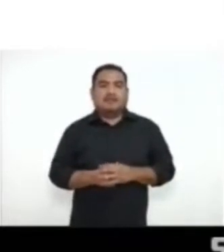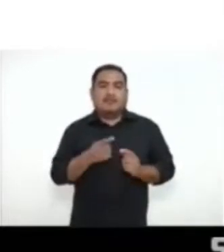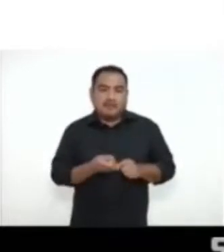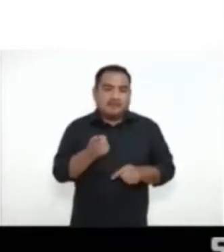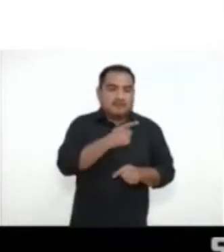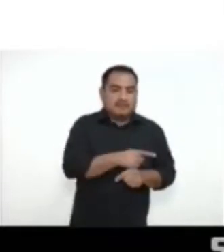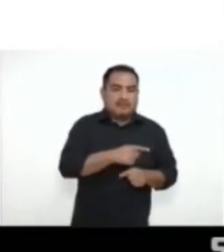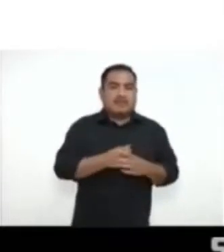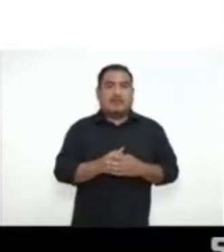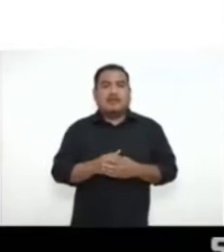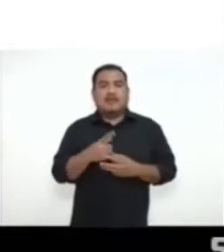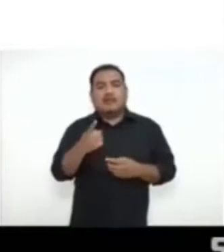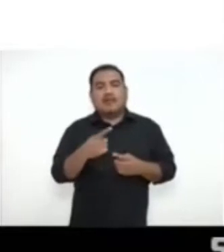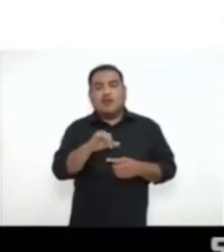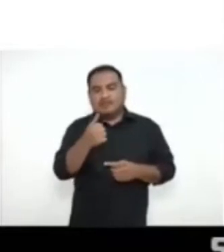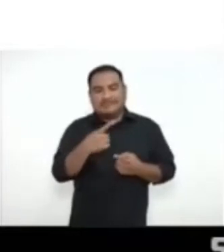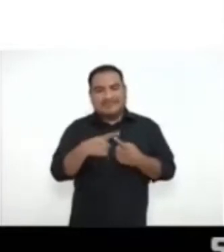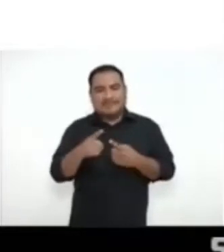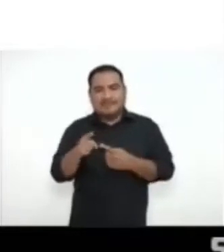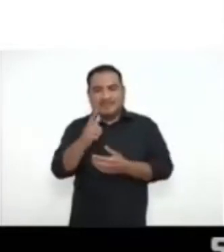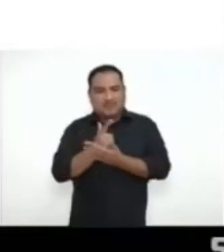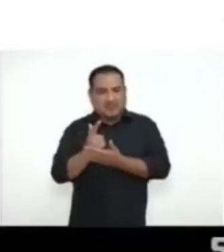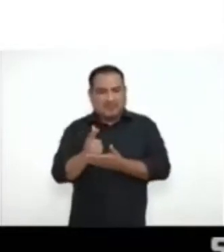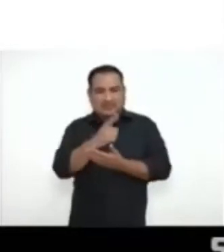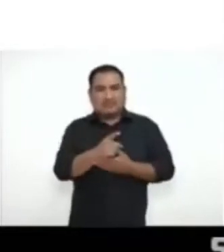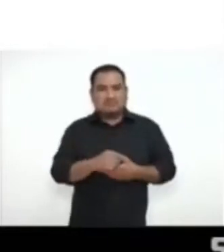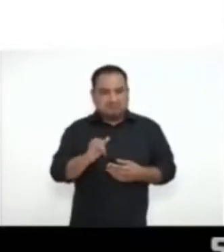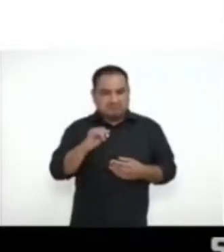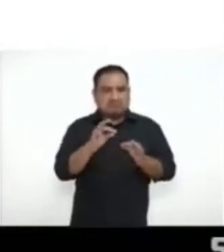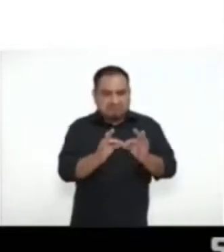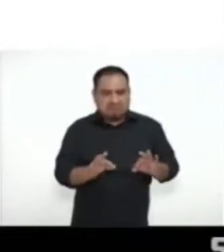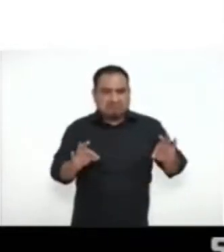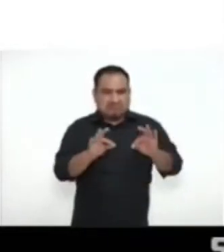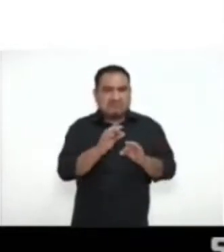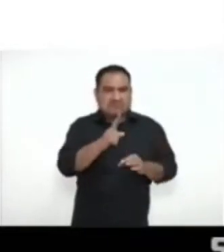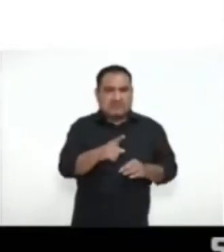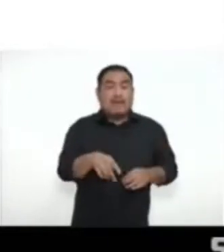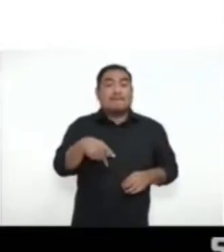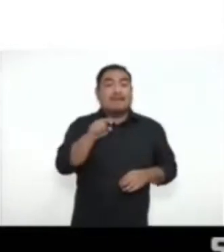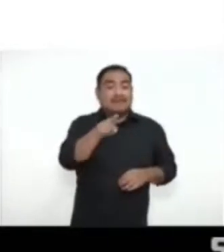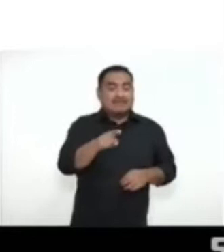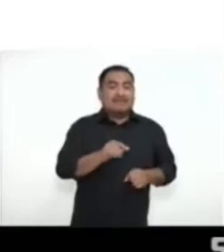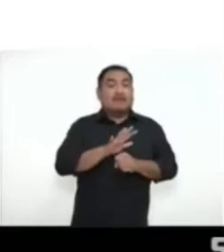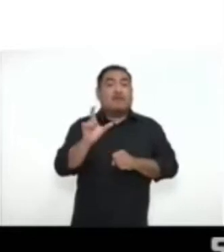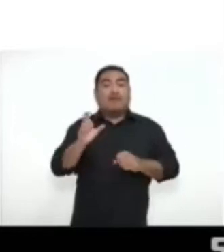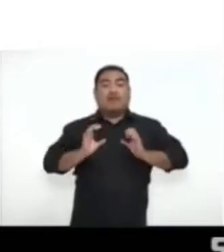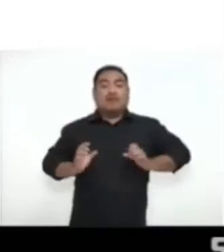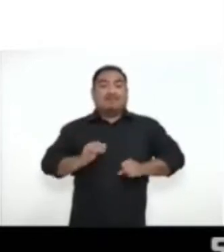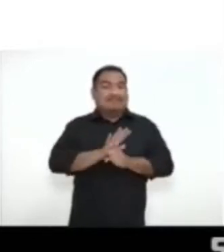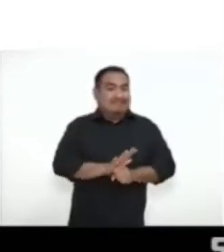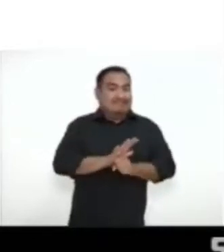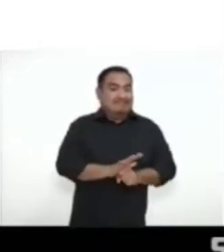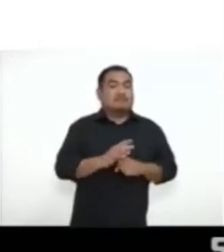agregaremos cortisol. Todos estos son los que se producen en el estrés. Pero ¿de qué va a depender